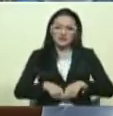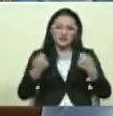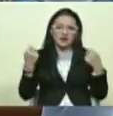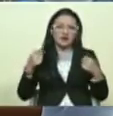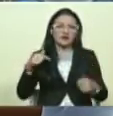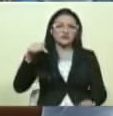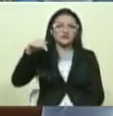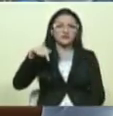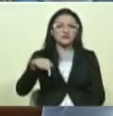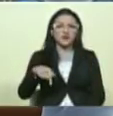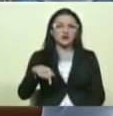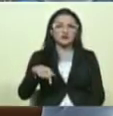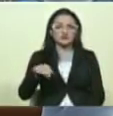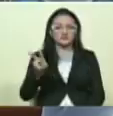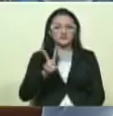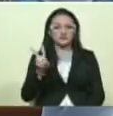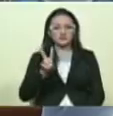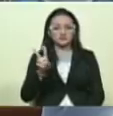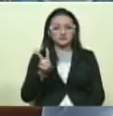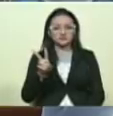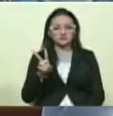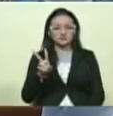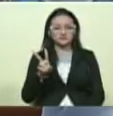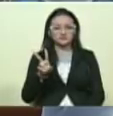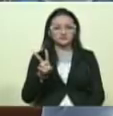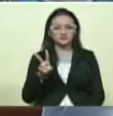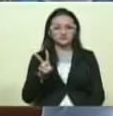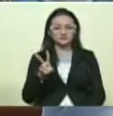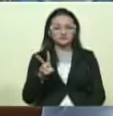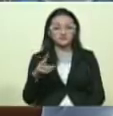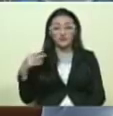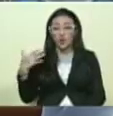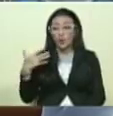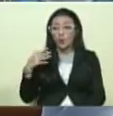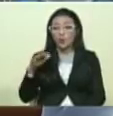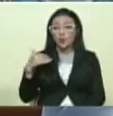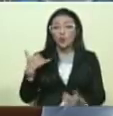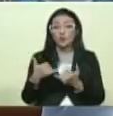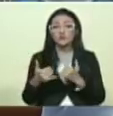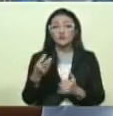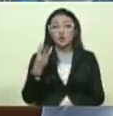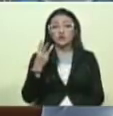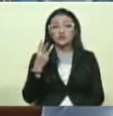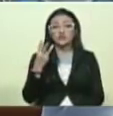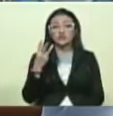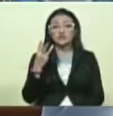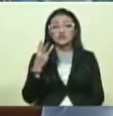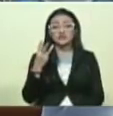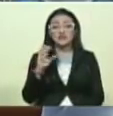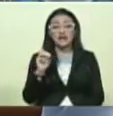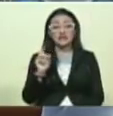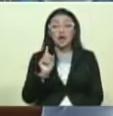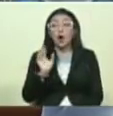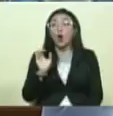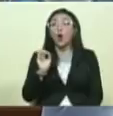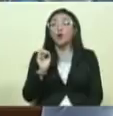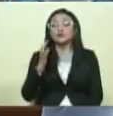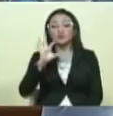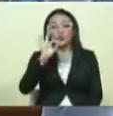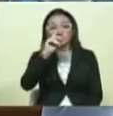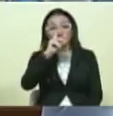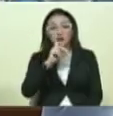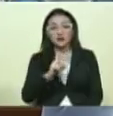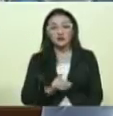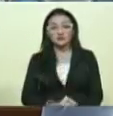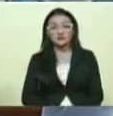vivido la nación venezolana, al menos en los últimos 30 o 50 años.